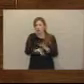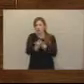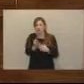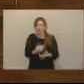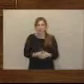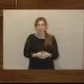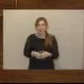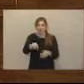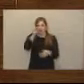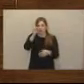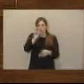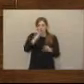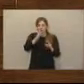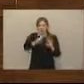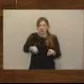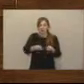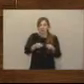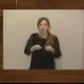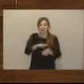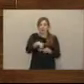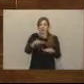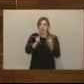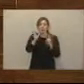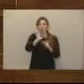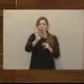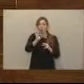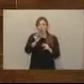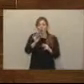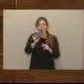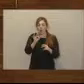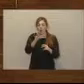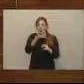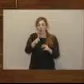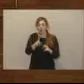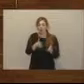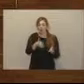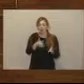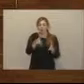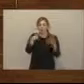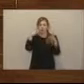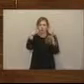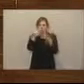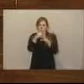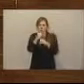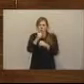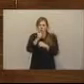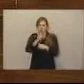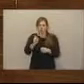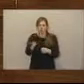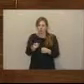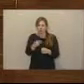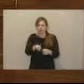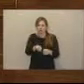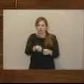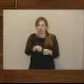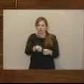si por regeneración democrática o simplemente con nocturnidad y alevosía. Más bien se les ve por las esquinas sin que se note